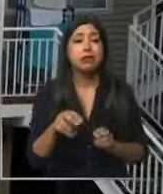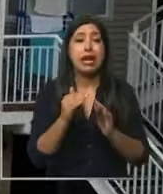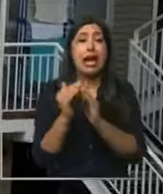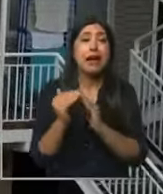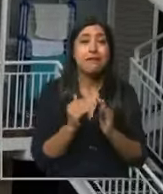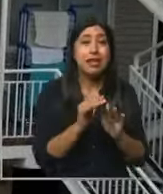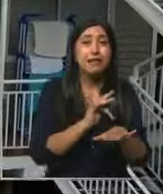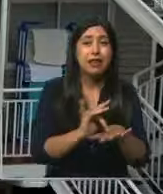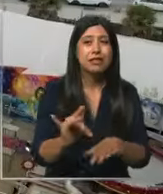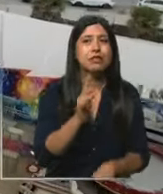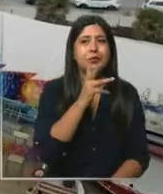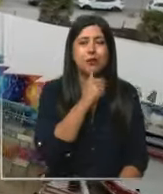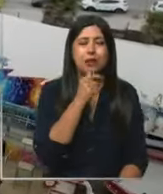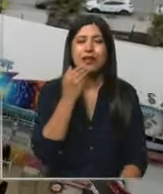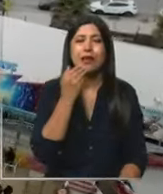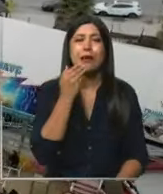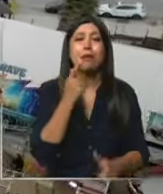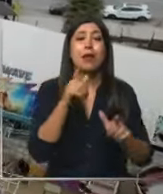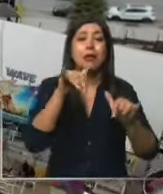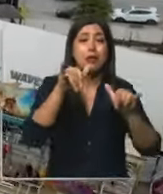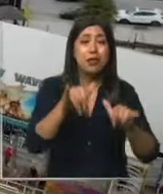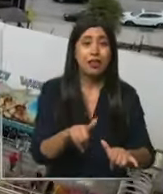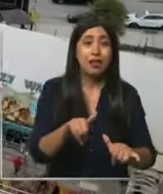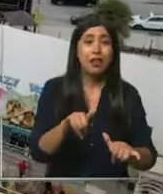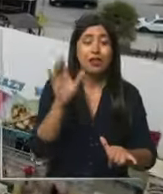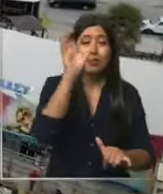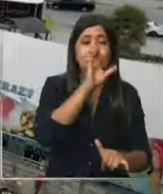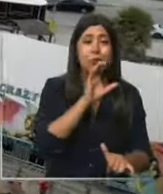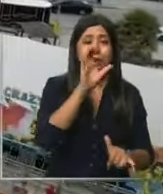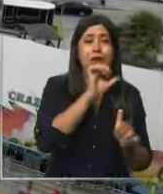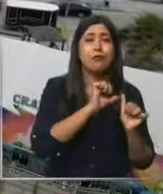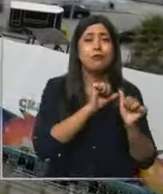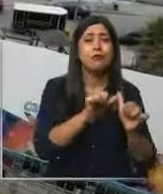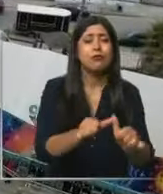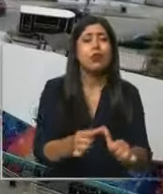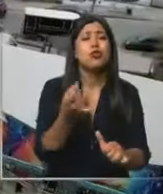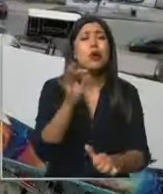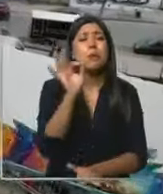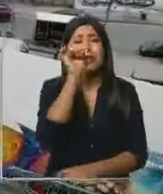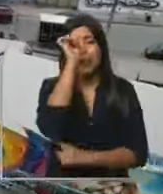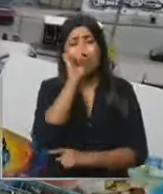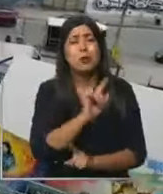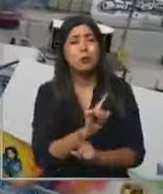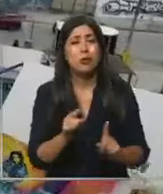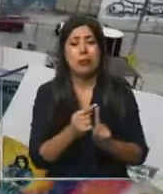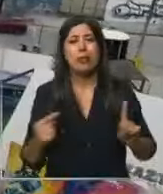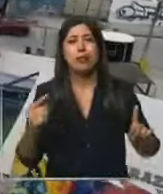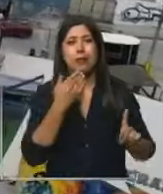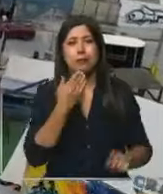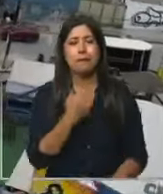no estén vacías y que la estadía de los turistas no dure solo los fines de semana.